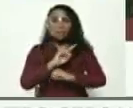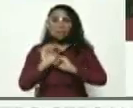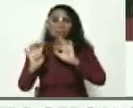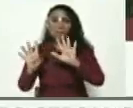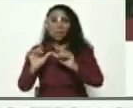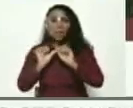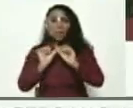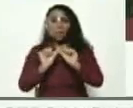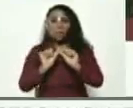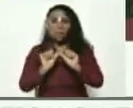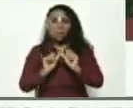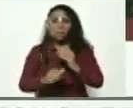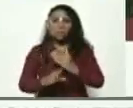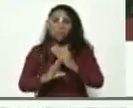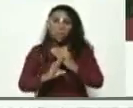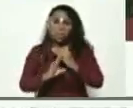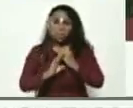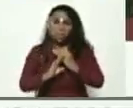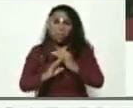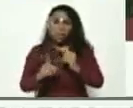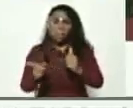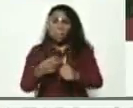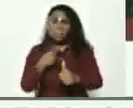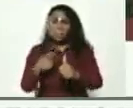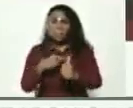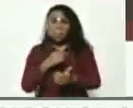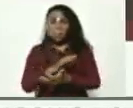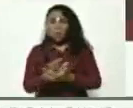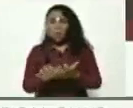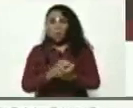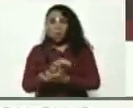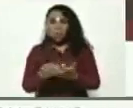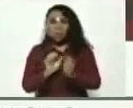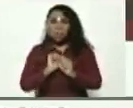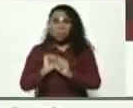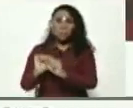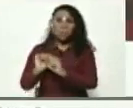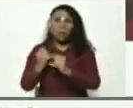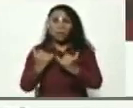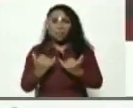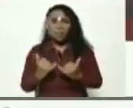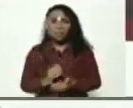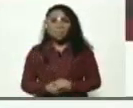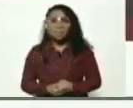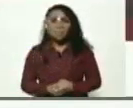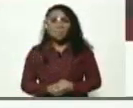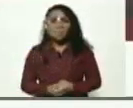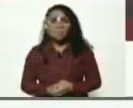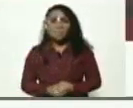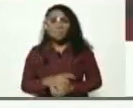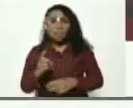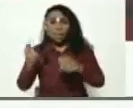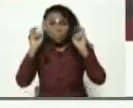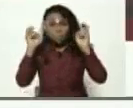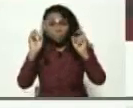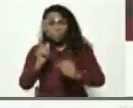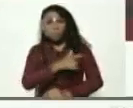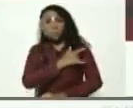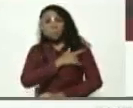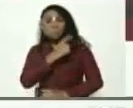continúa todavía siendo una de las principales matrices del racismo actual. El claustro